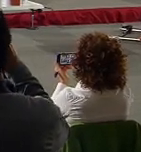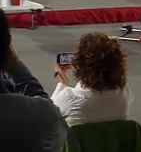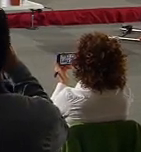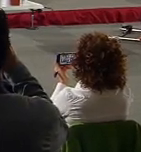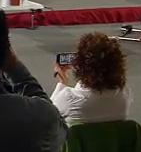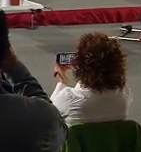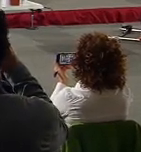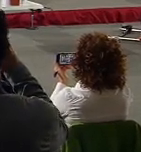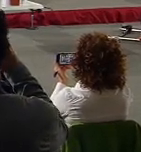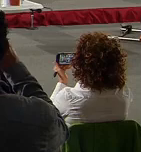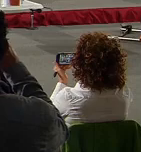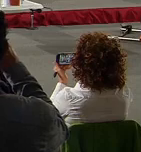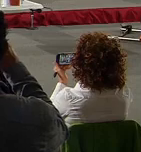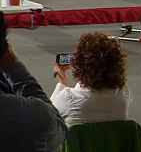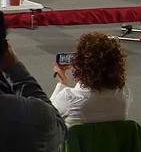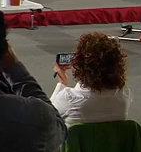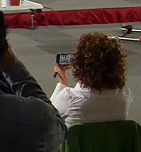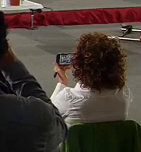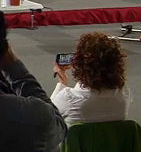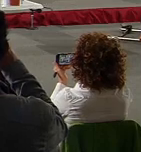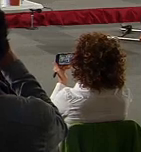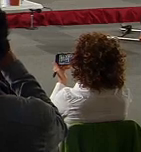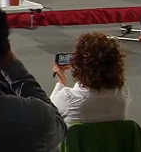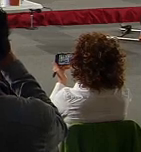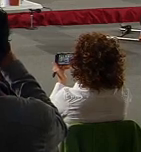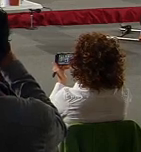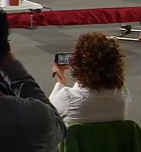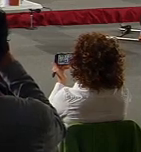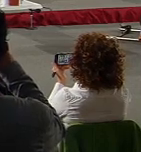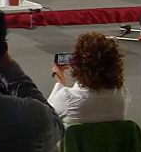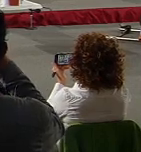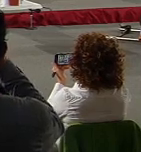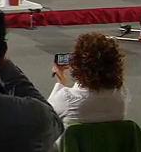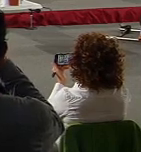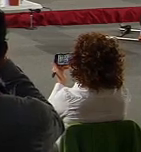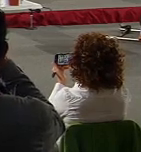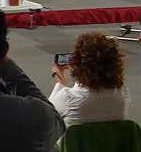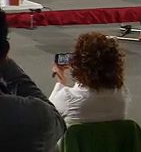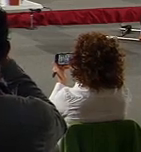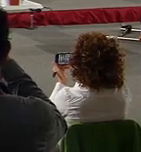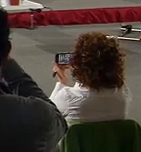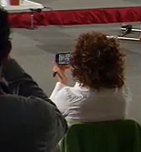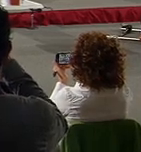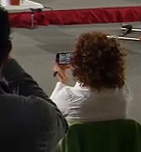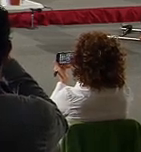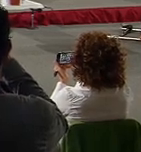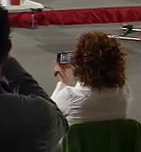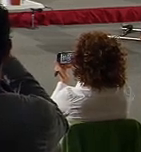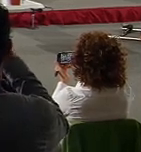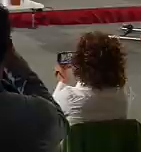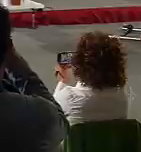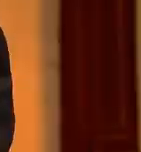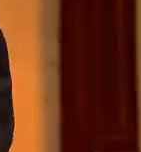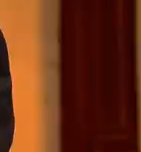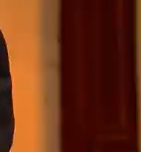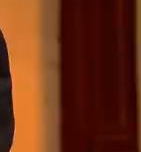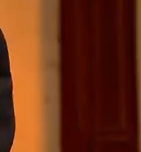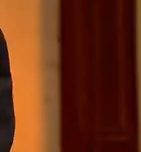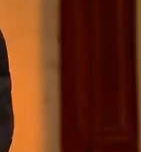Esta plegaria que usted me dijo que escuchaba cuando nos conocimos en La Habana, ahora con su